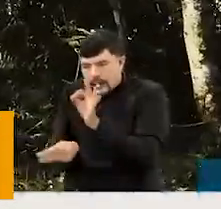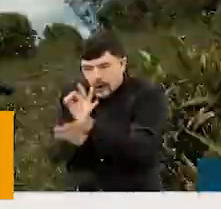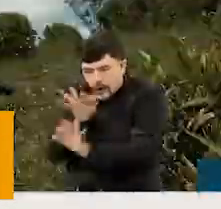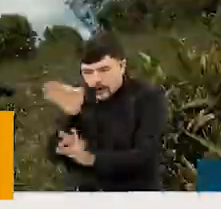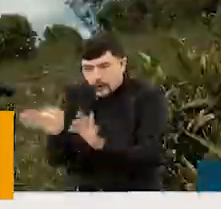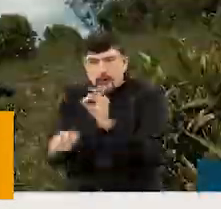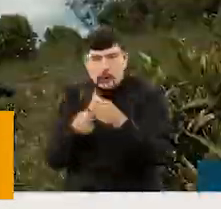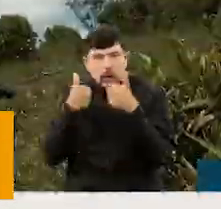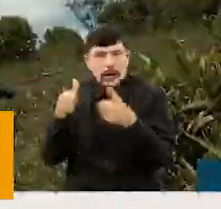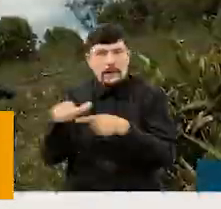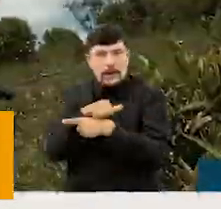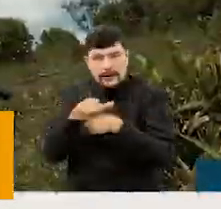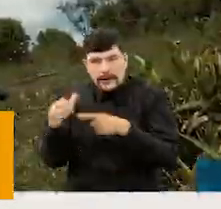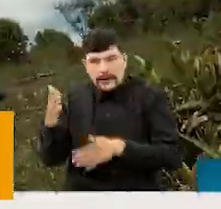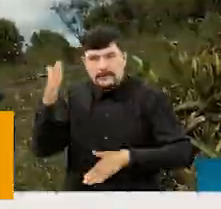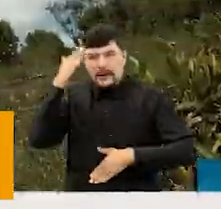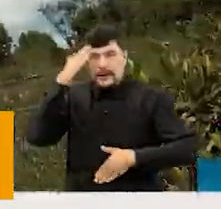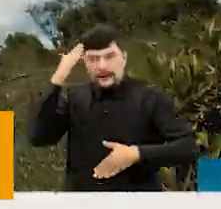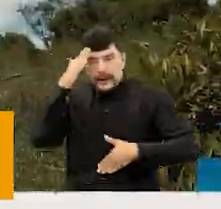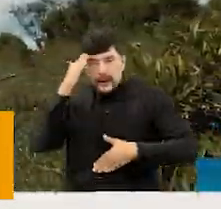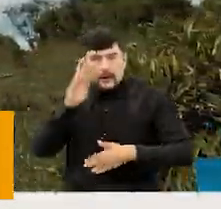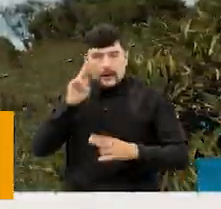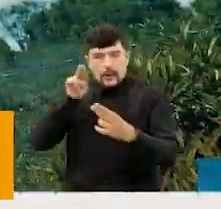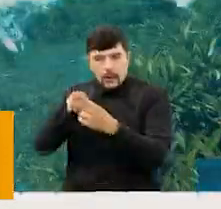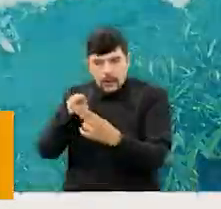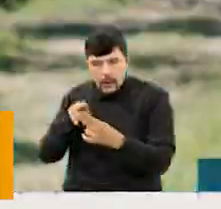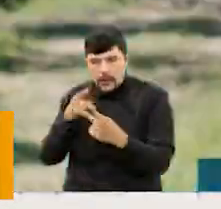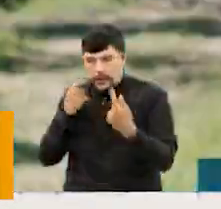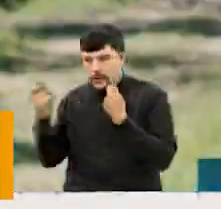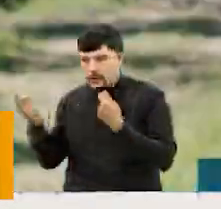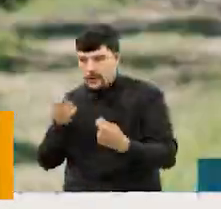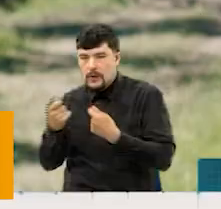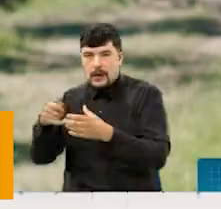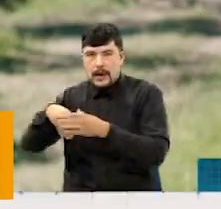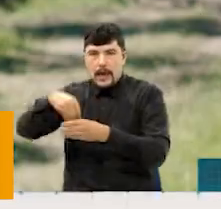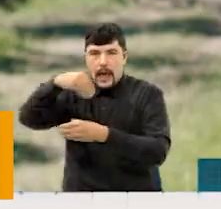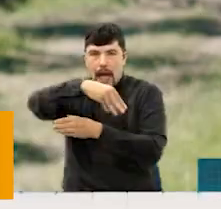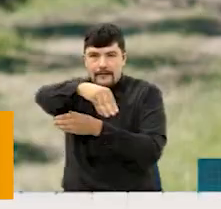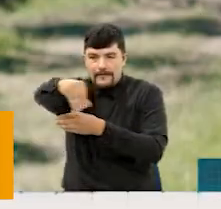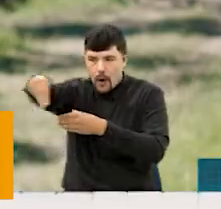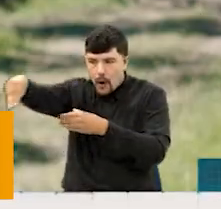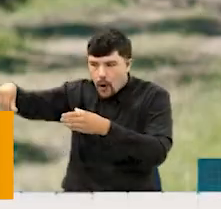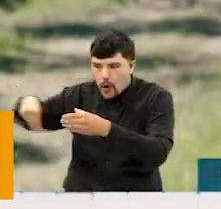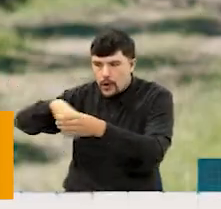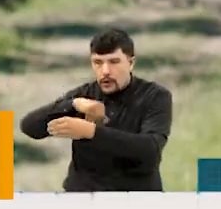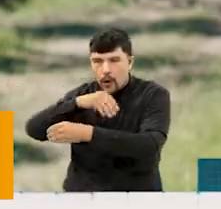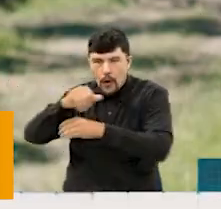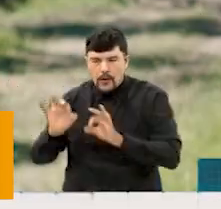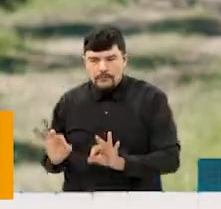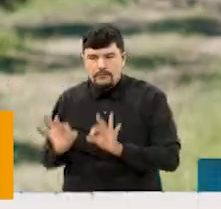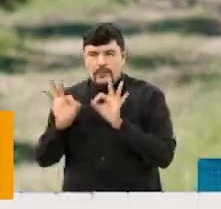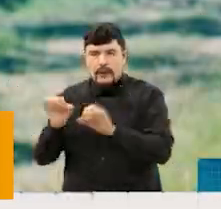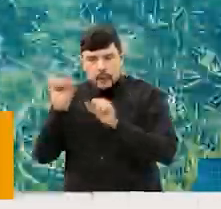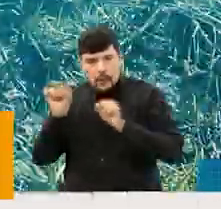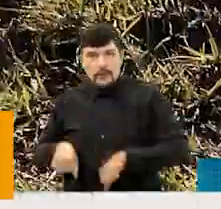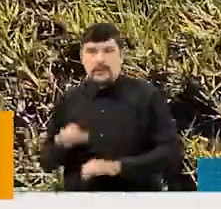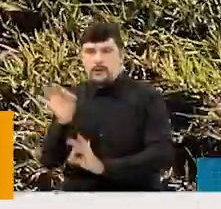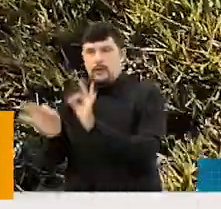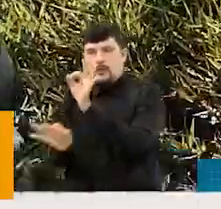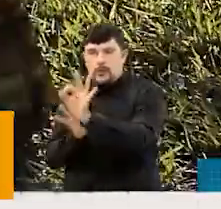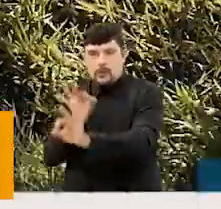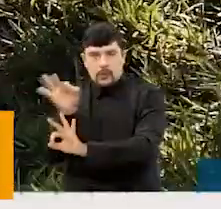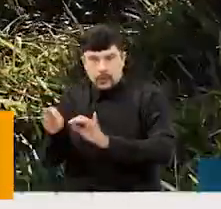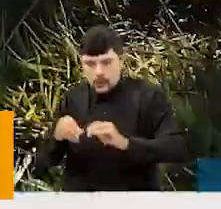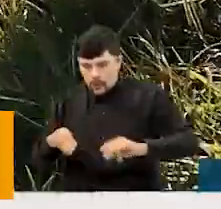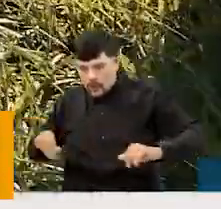que tener buenas prácticas de conservación de los suelos, de estar con abonos